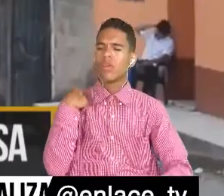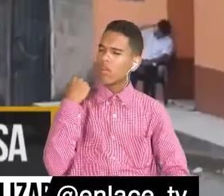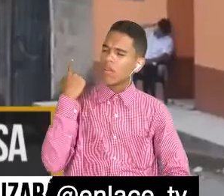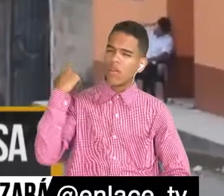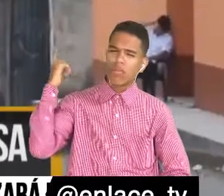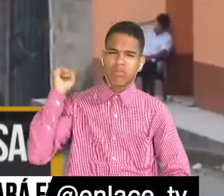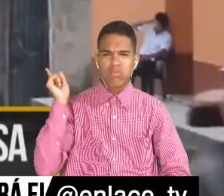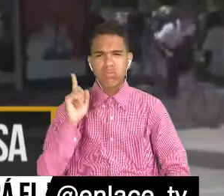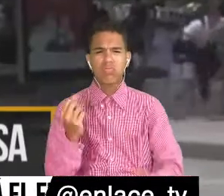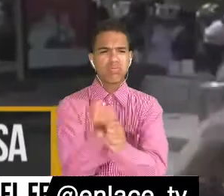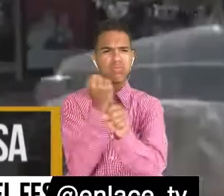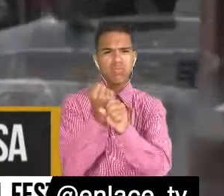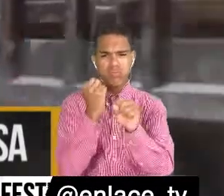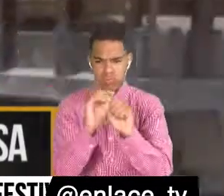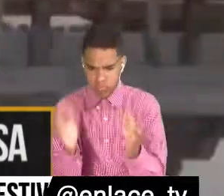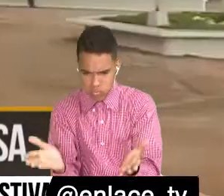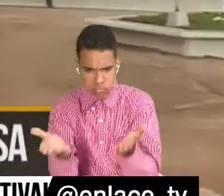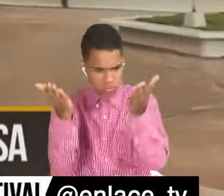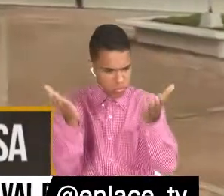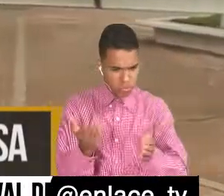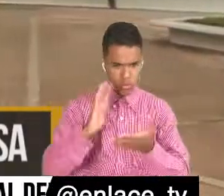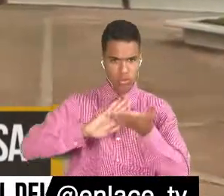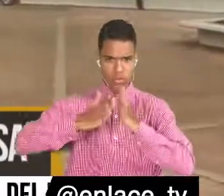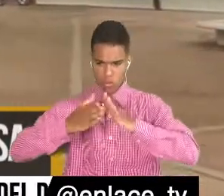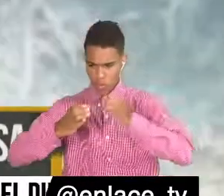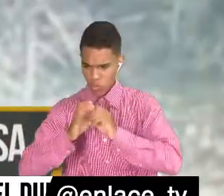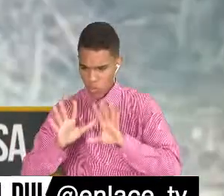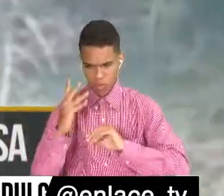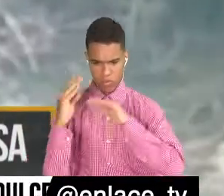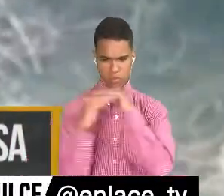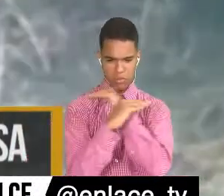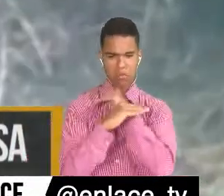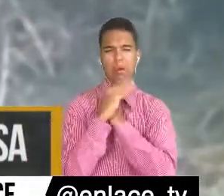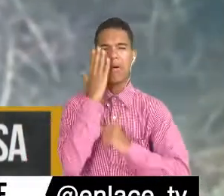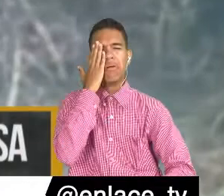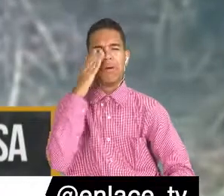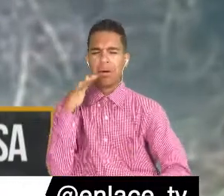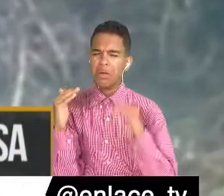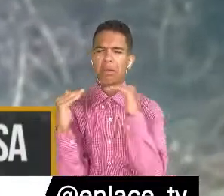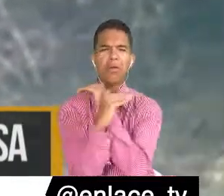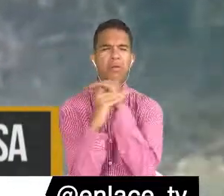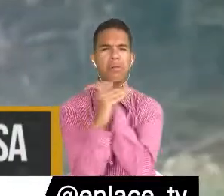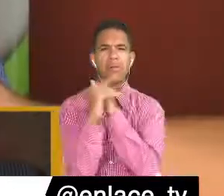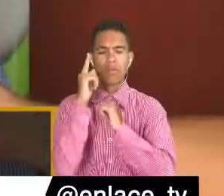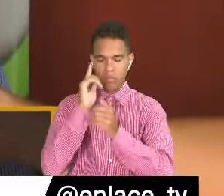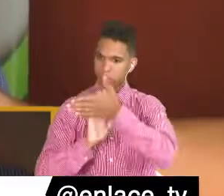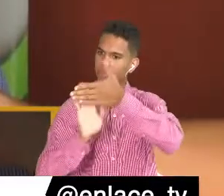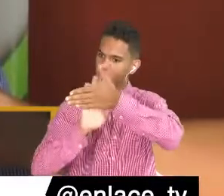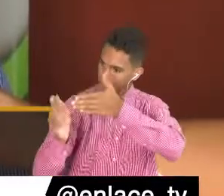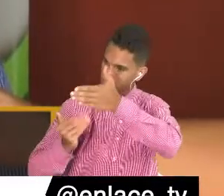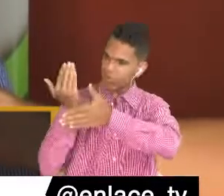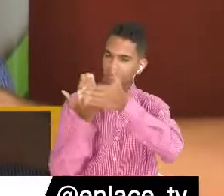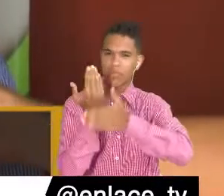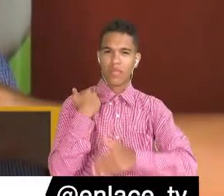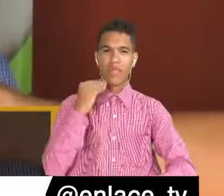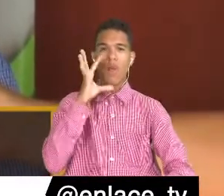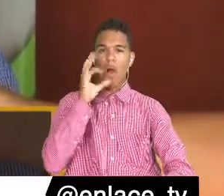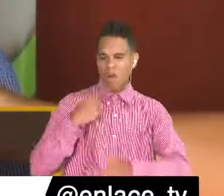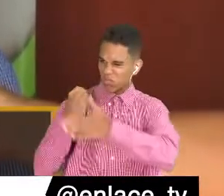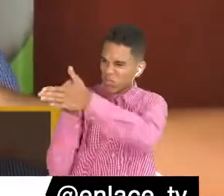mejorar las condiciones de la comunidad en adecuación de vías y denunciando la minería ilegal en la zona. Es una persona que está trabajando a